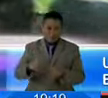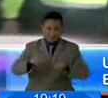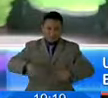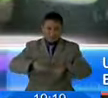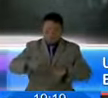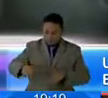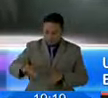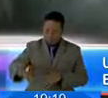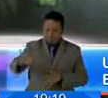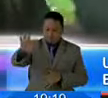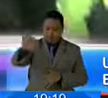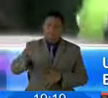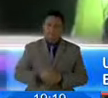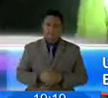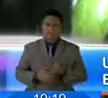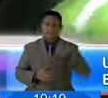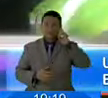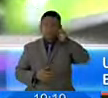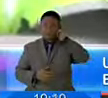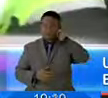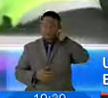acceso.